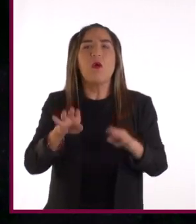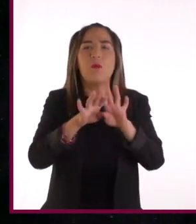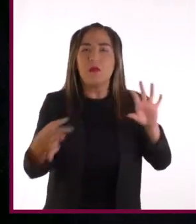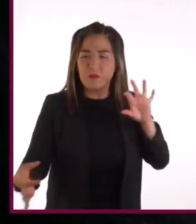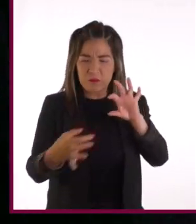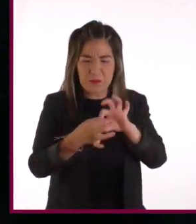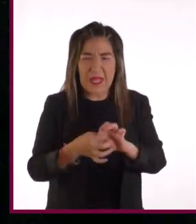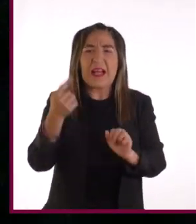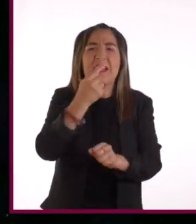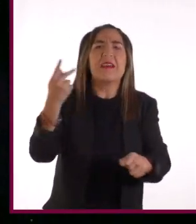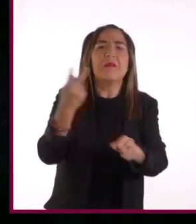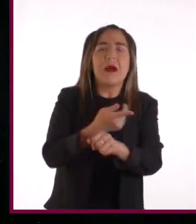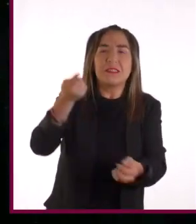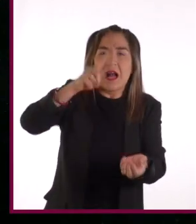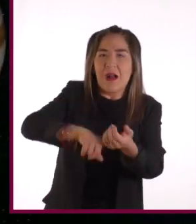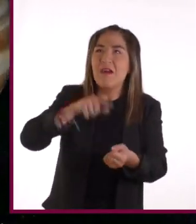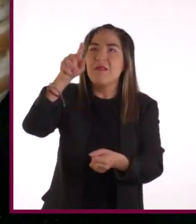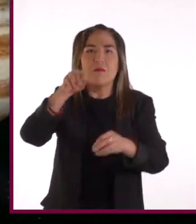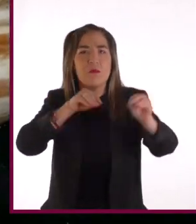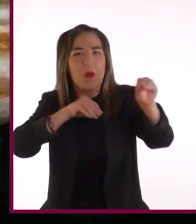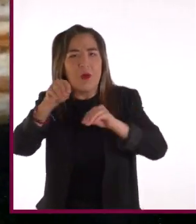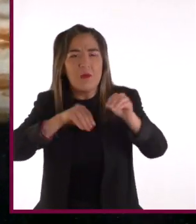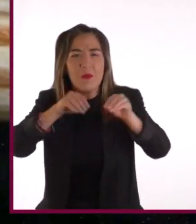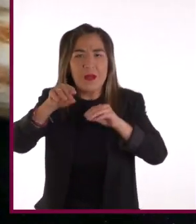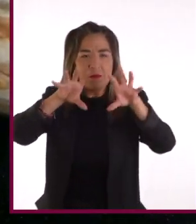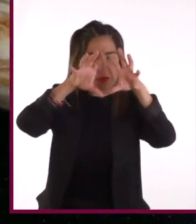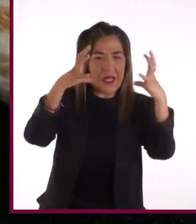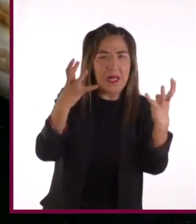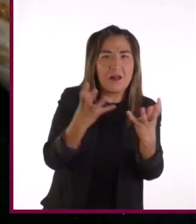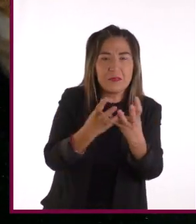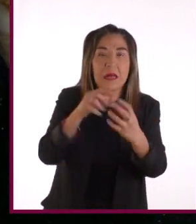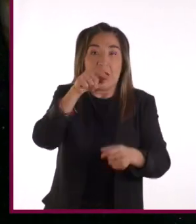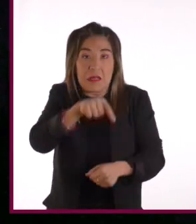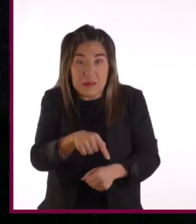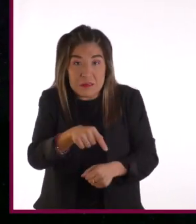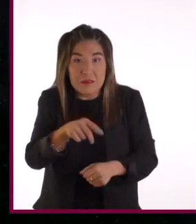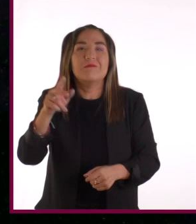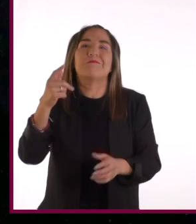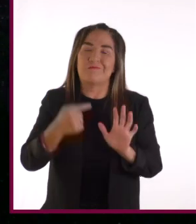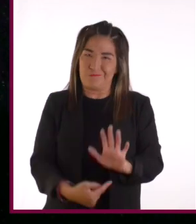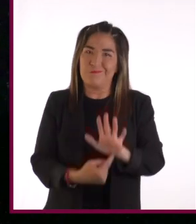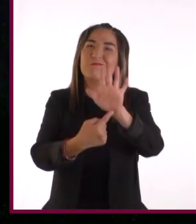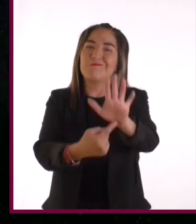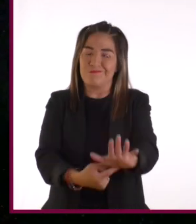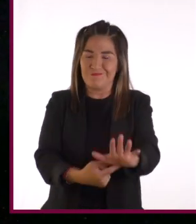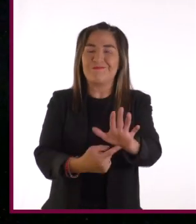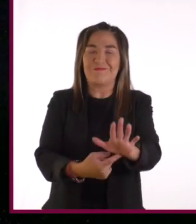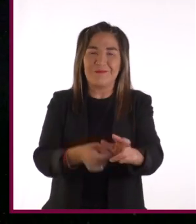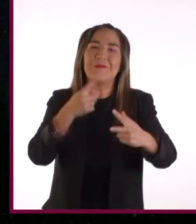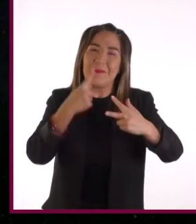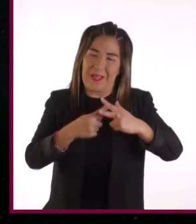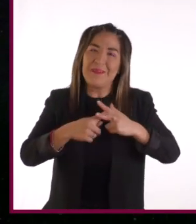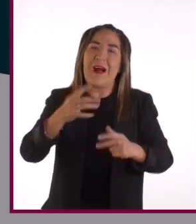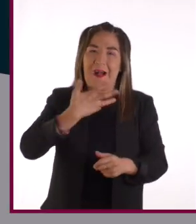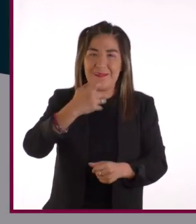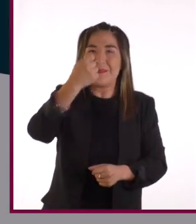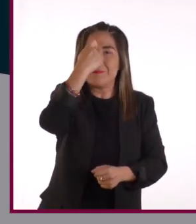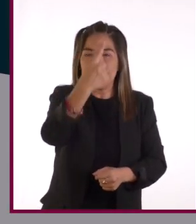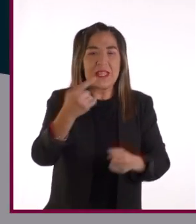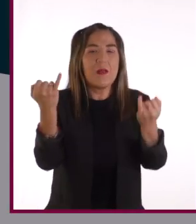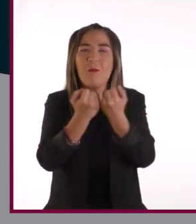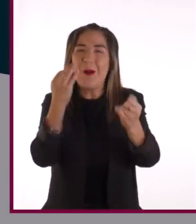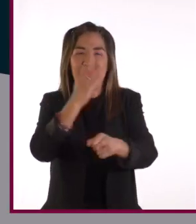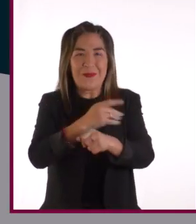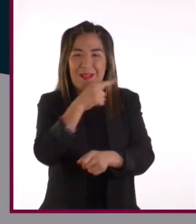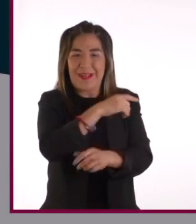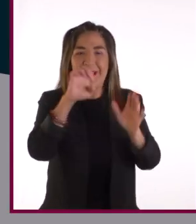para describir lo que sucedía con los cuerpos en movimiento es prueba de que las matemáticas se inventan. Es así